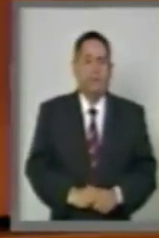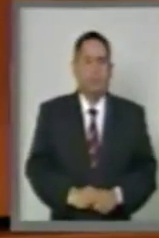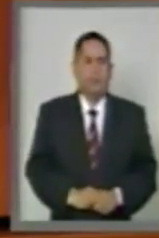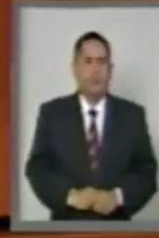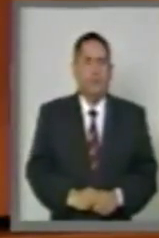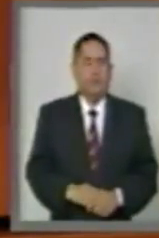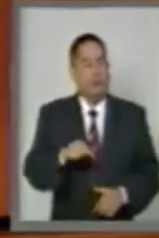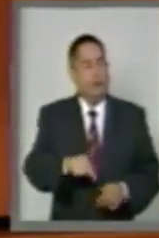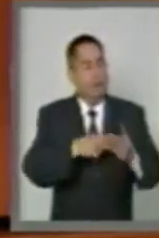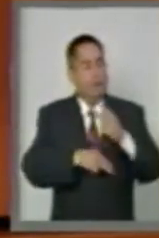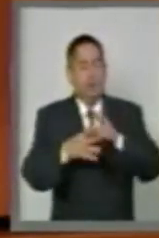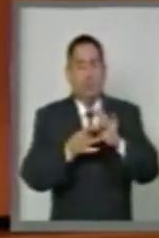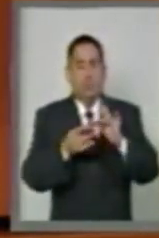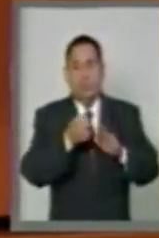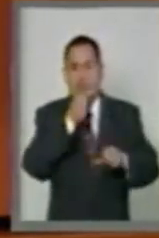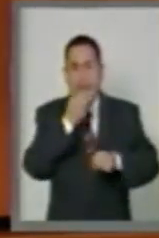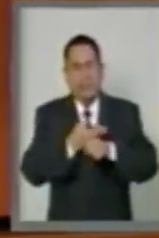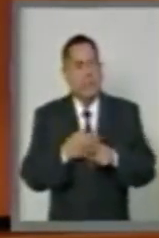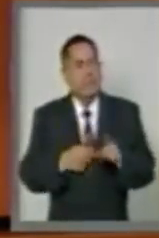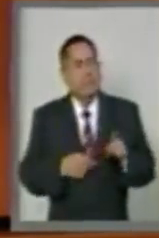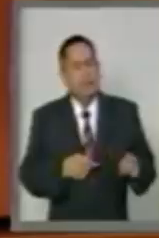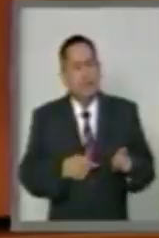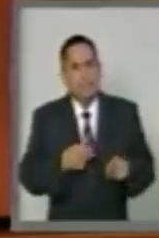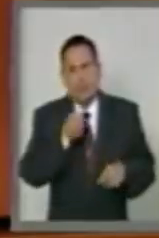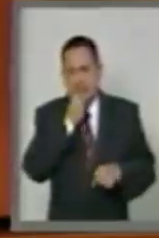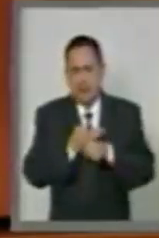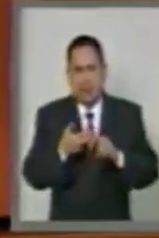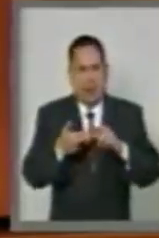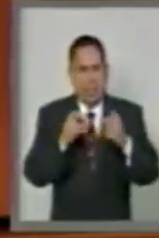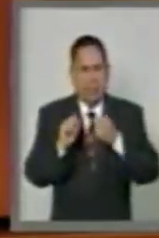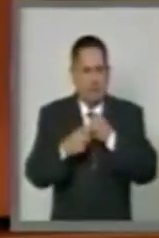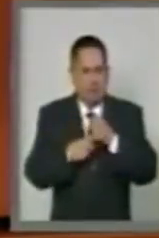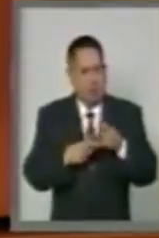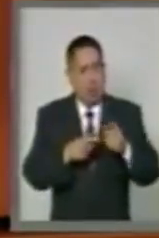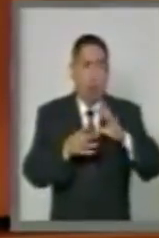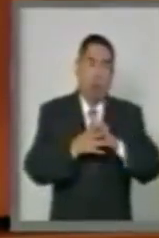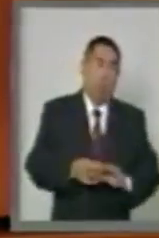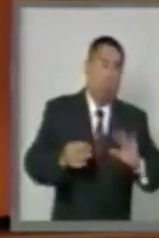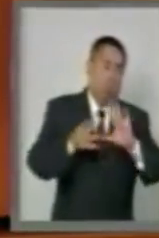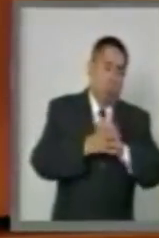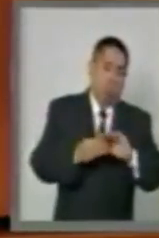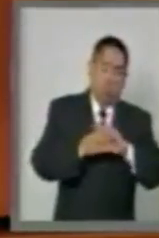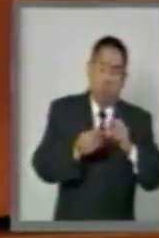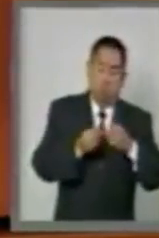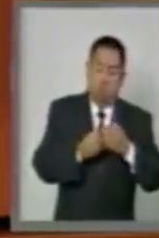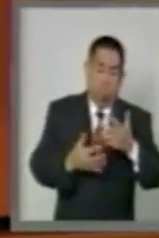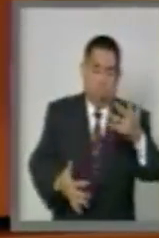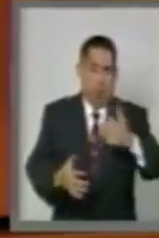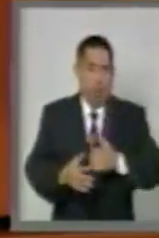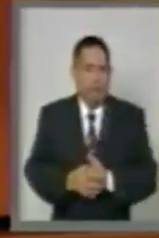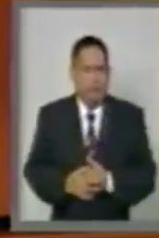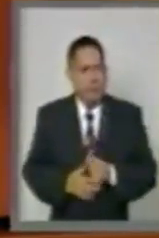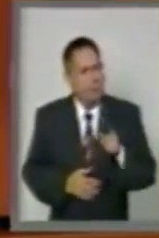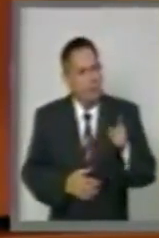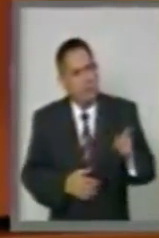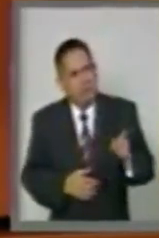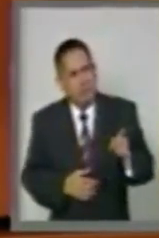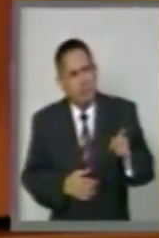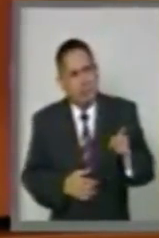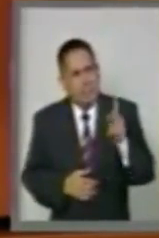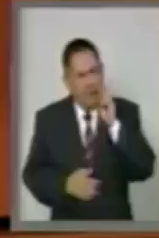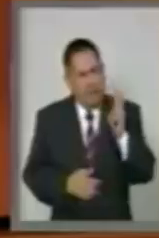Aquí vino el secretario de Relaciones Exteriores y nos soltó ahí una serie de cosas. Y se lo digo a usted también porque